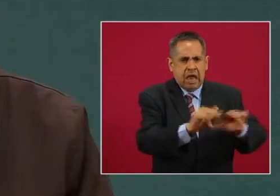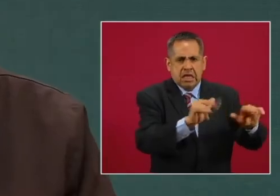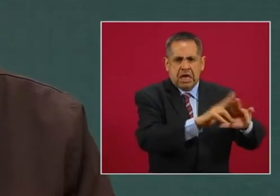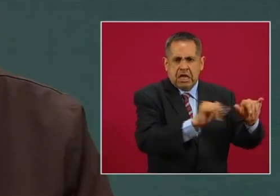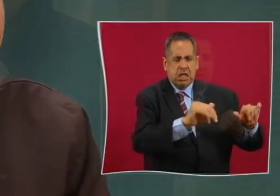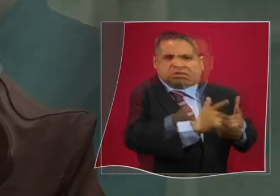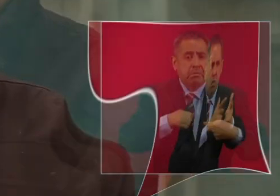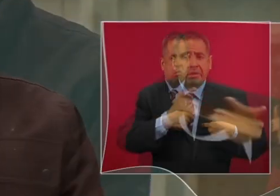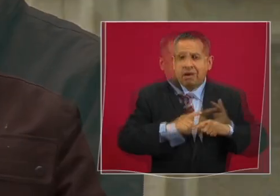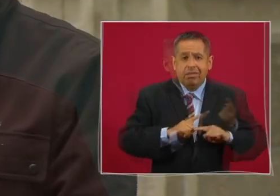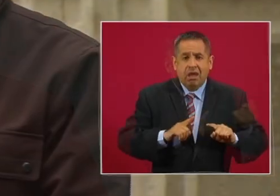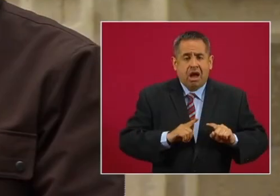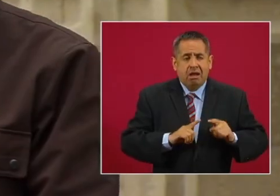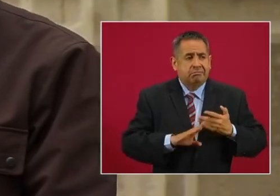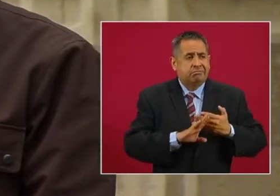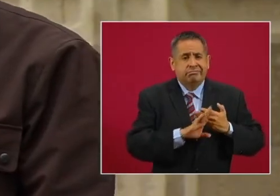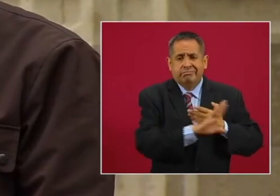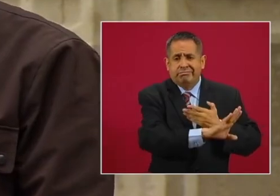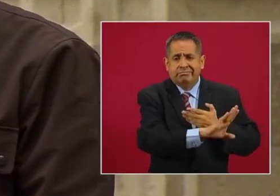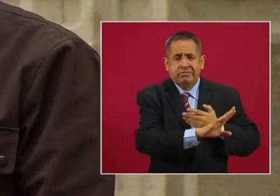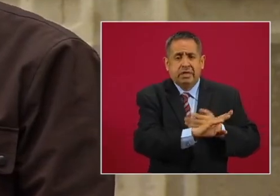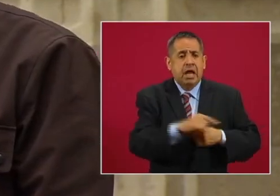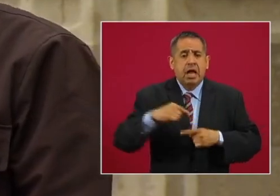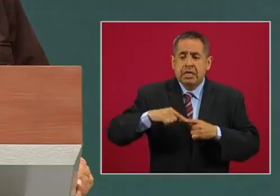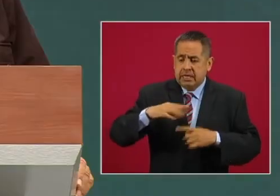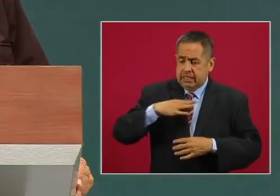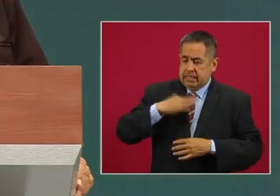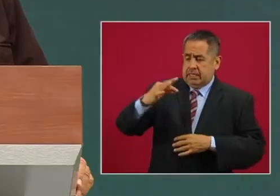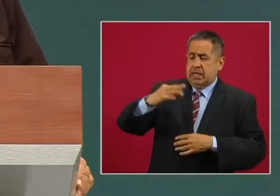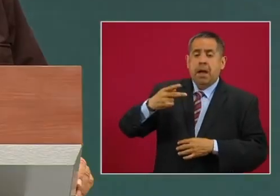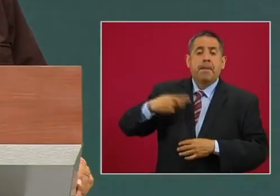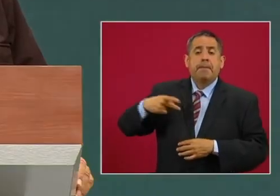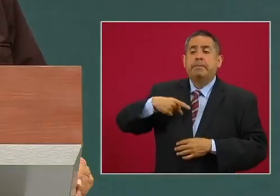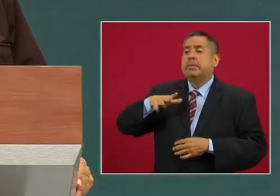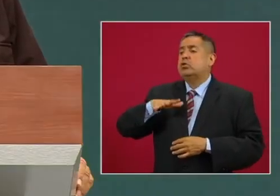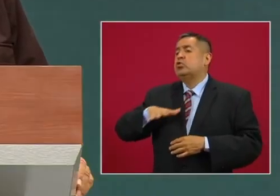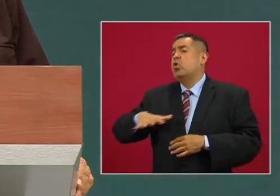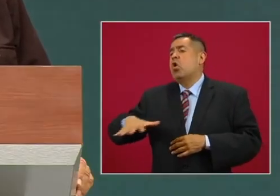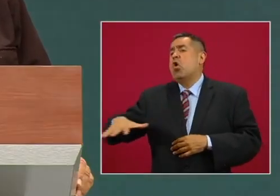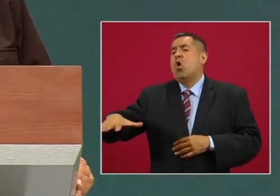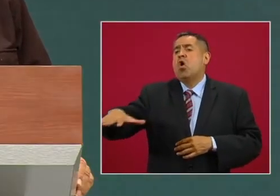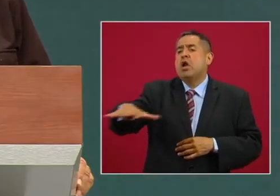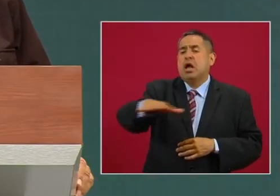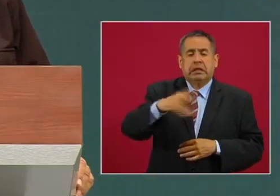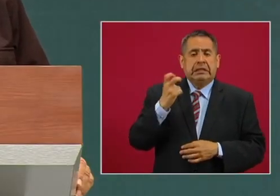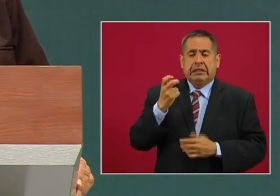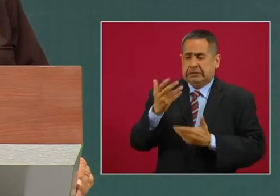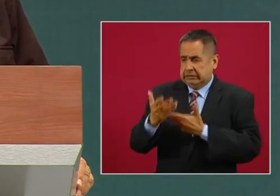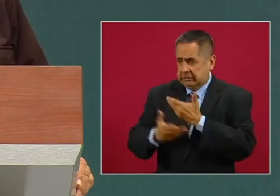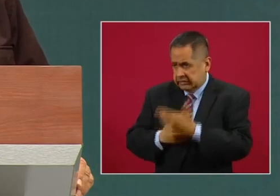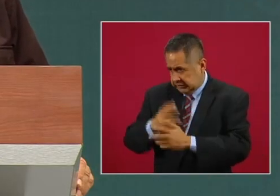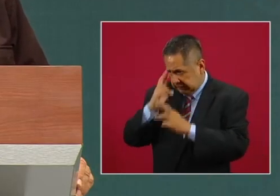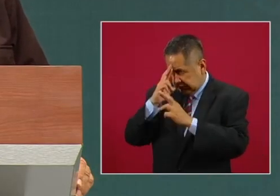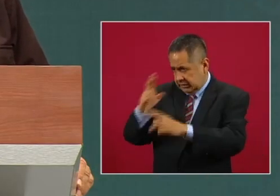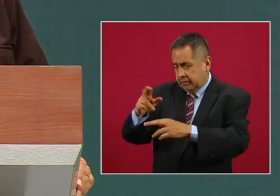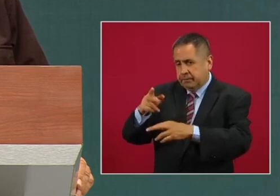grupo a mí me eligió el pueblo me llevó al pueblo